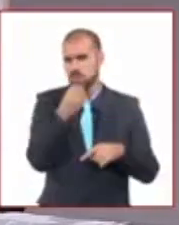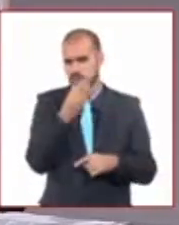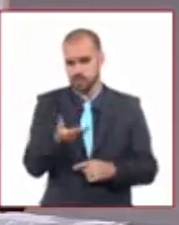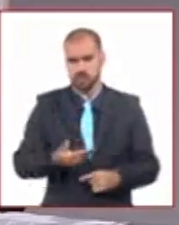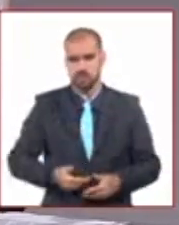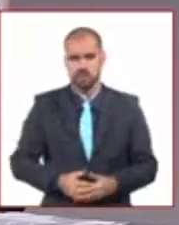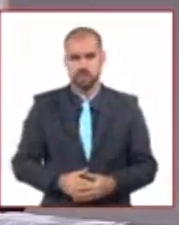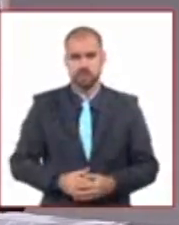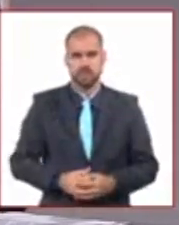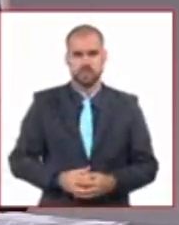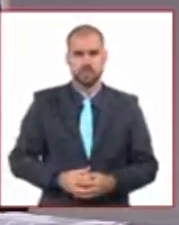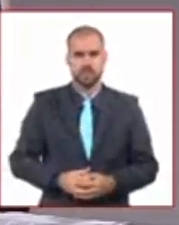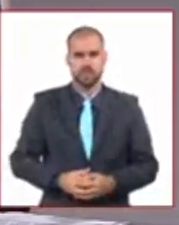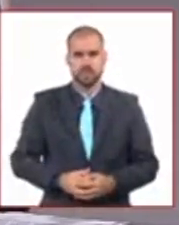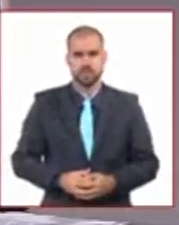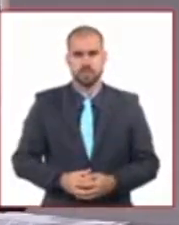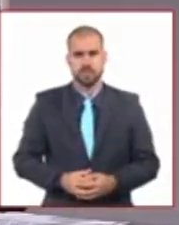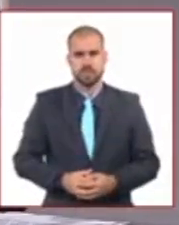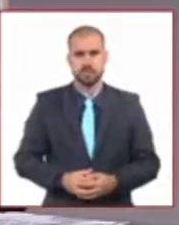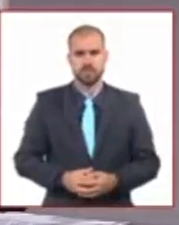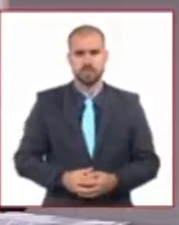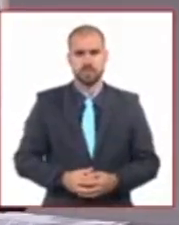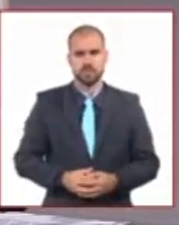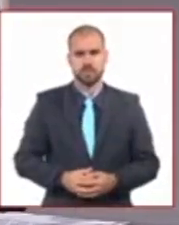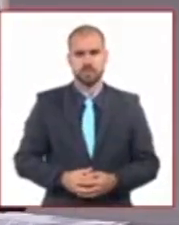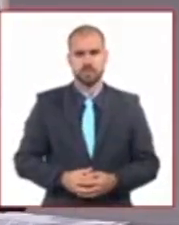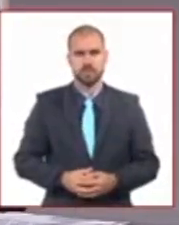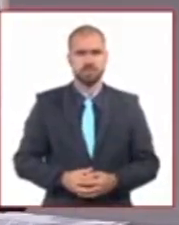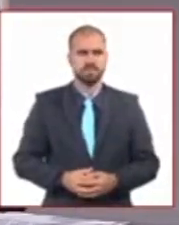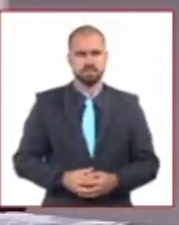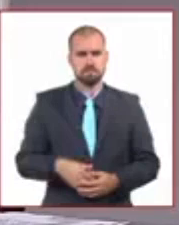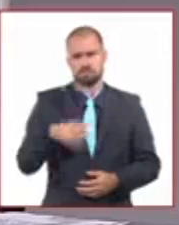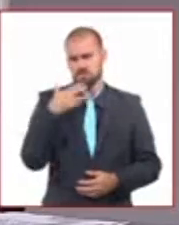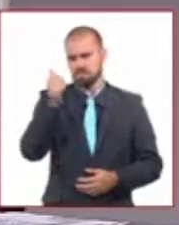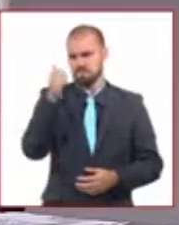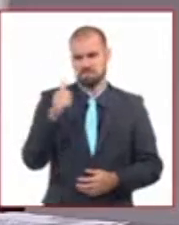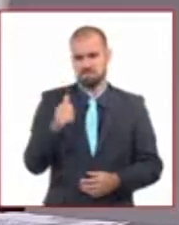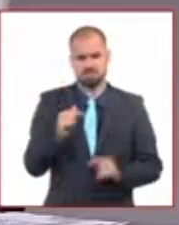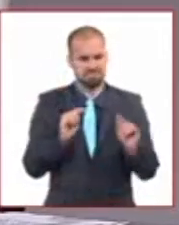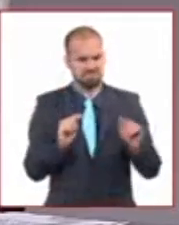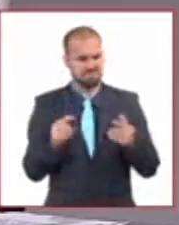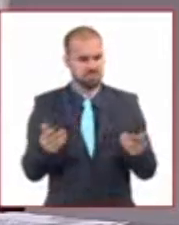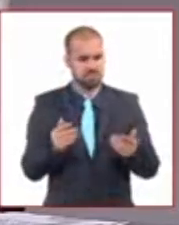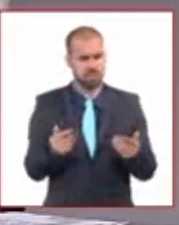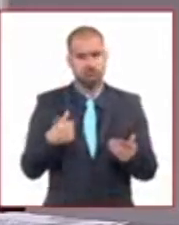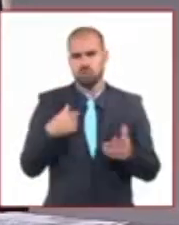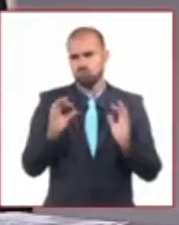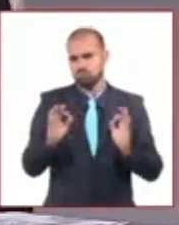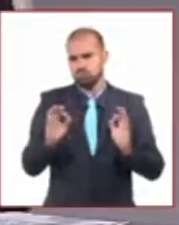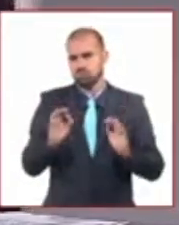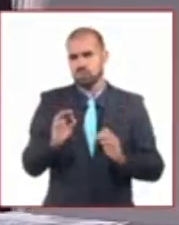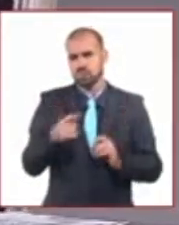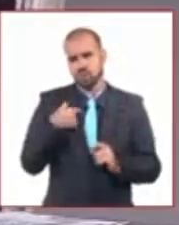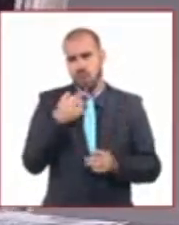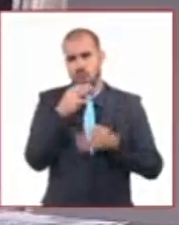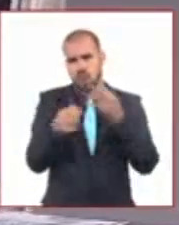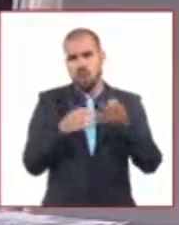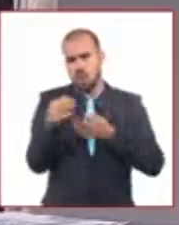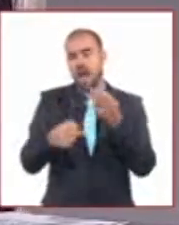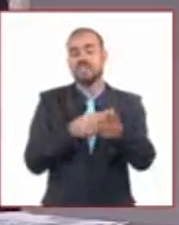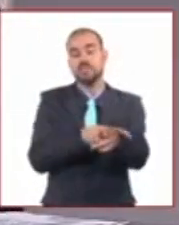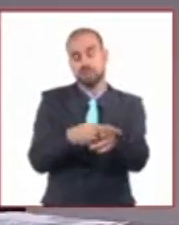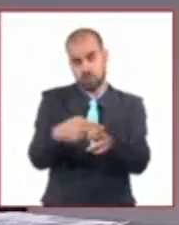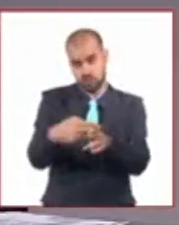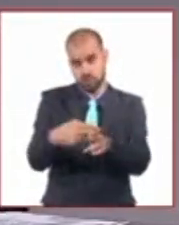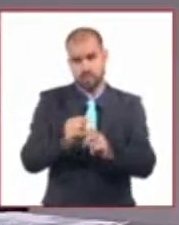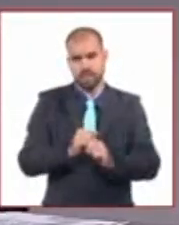más bonito de esto es a mí me gusta hacer referencia a la historia aunque soy periodista también como dice